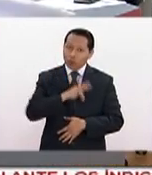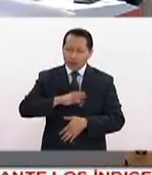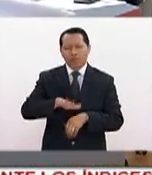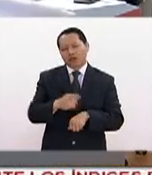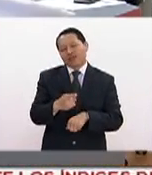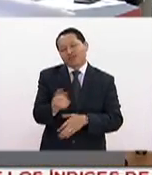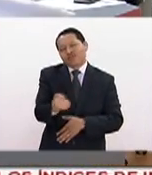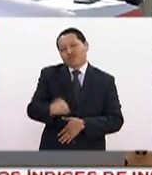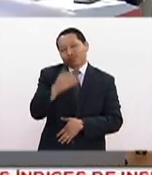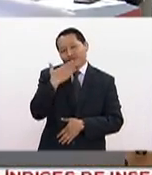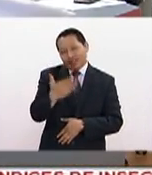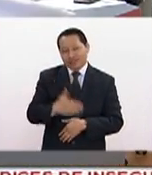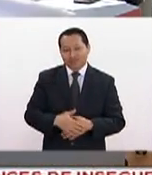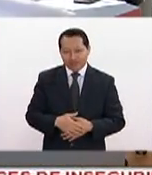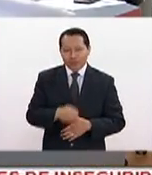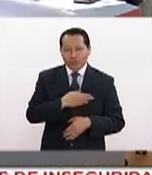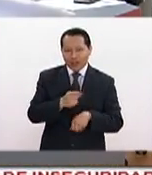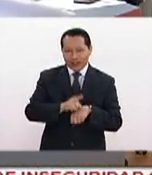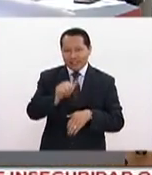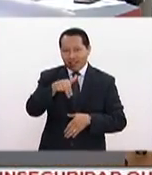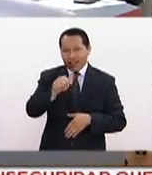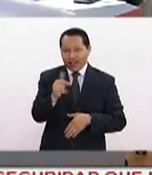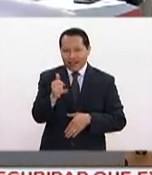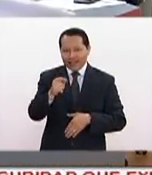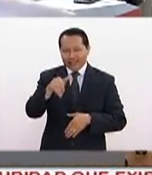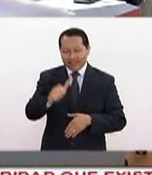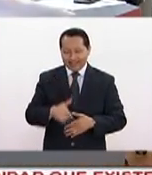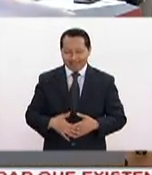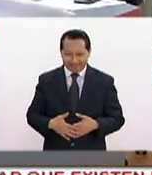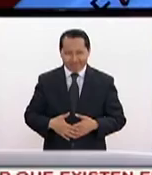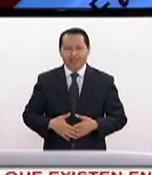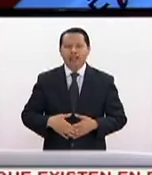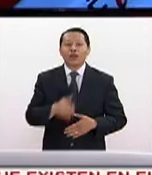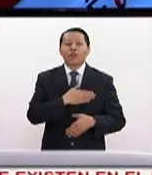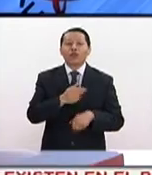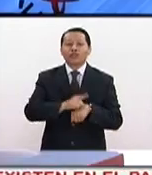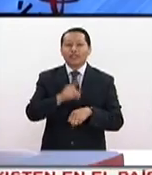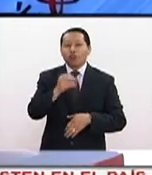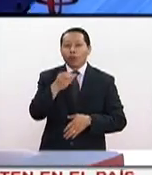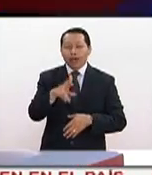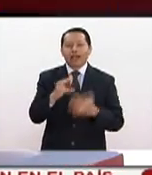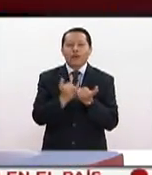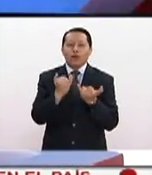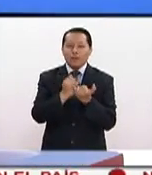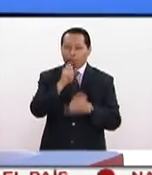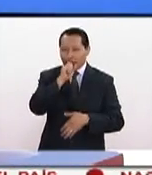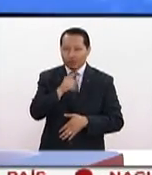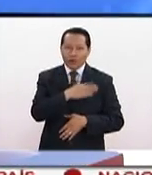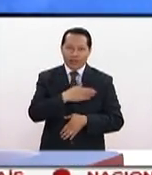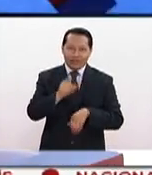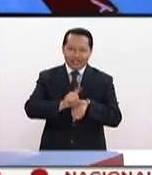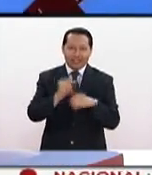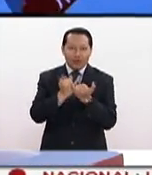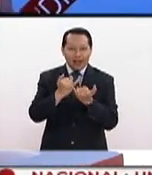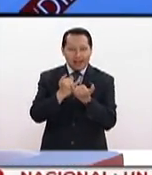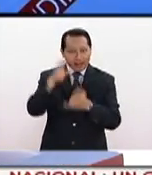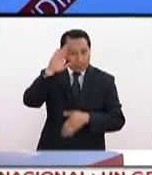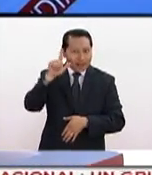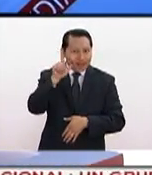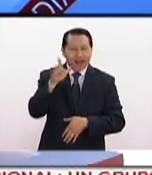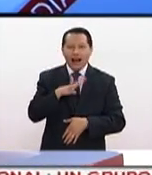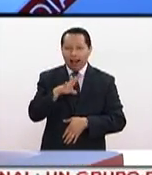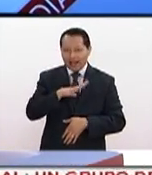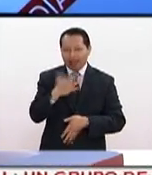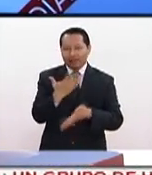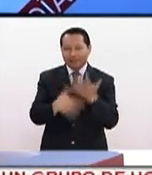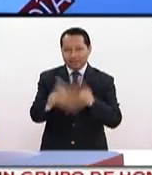no cabe duda. Eso no cabe duda. Muy buenos días, Ana Cris, es un gusto saludarte. Buenos días, Omar, y buenos días también a Miguel González, que nos acompaña en la